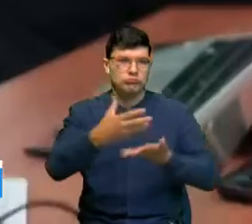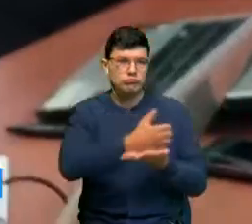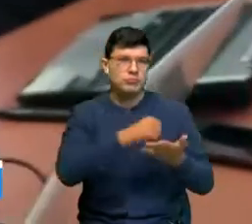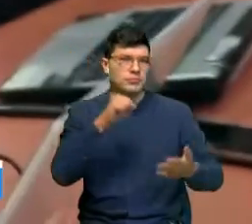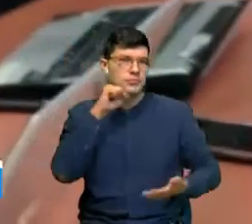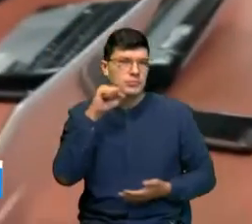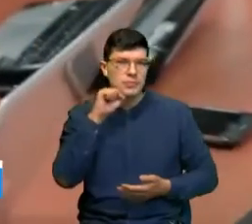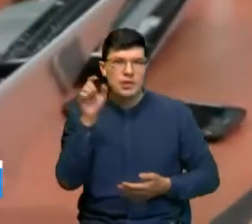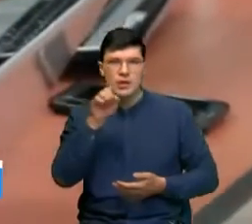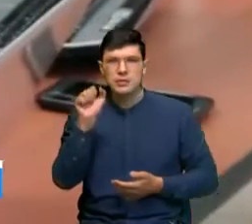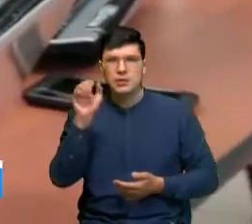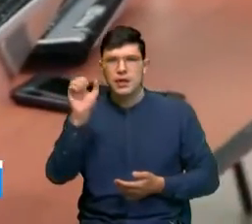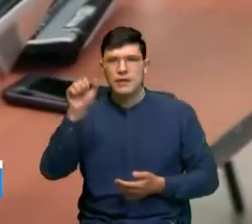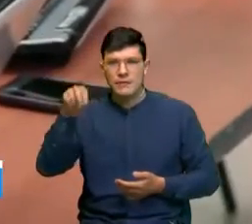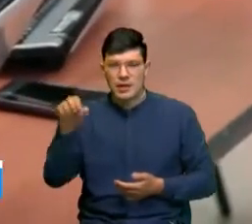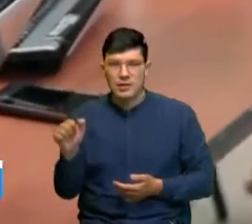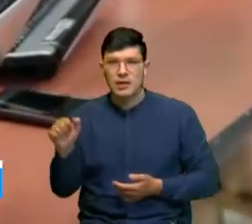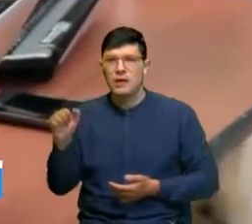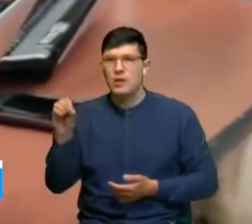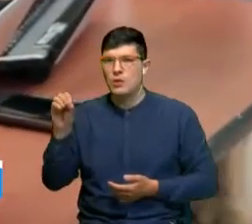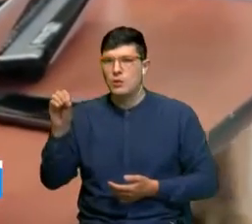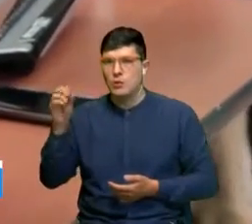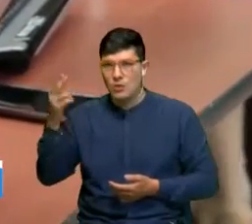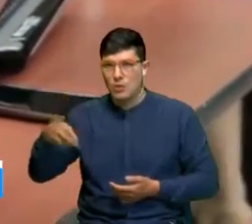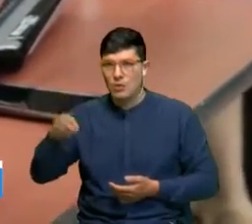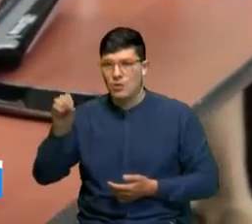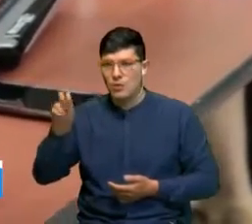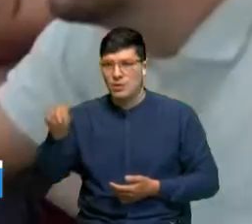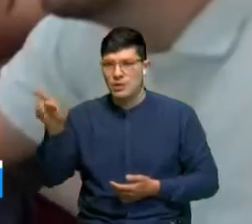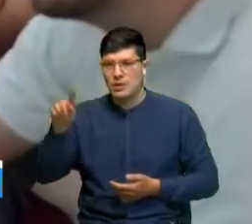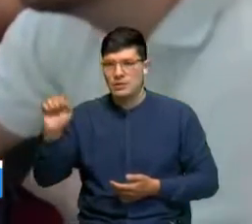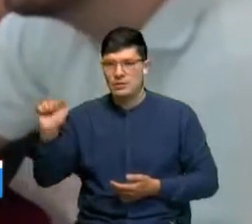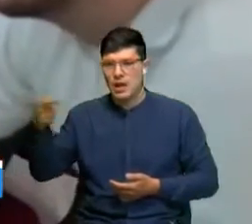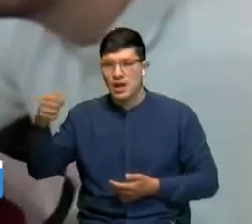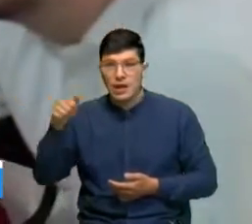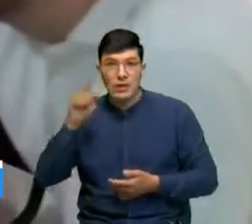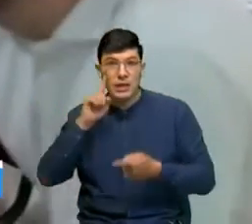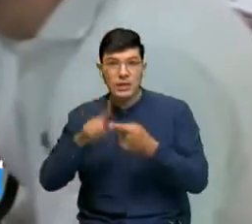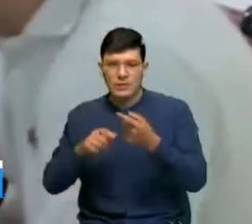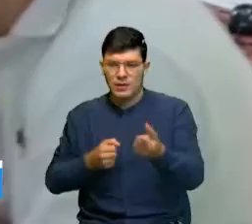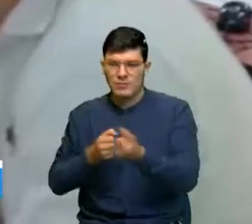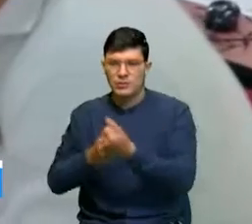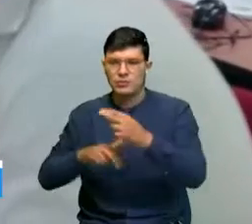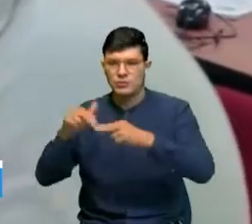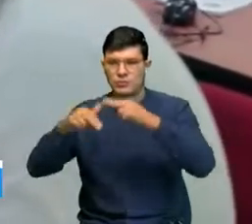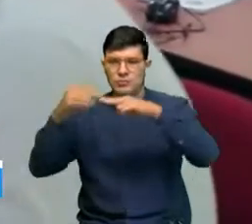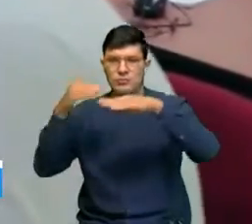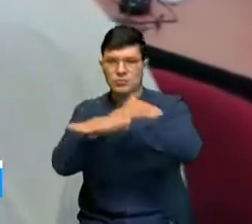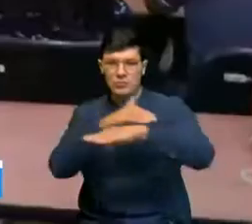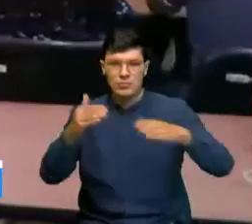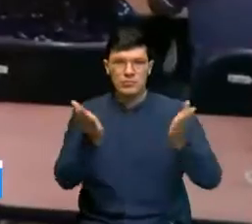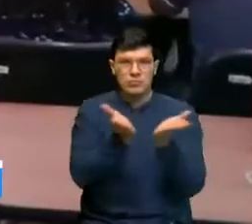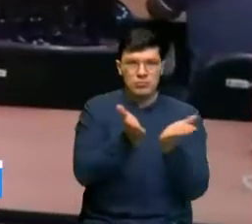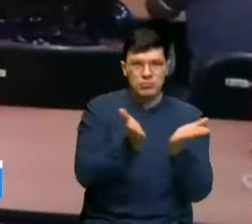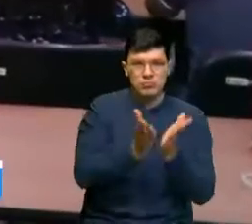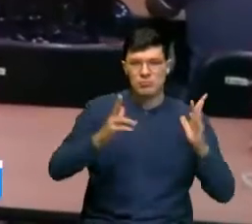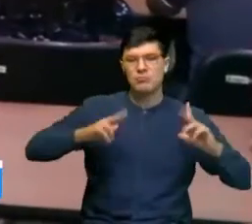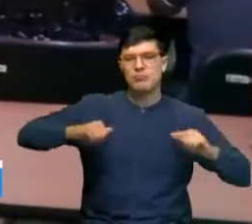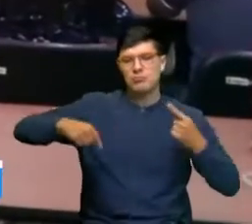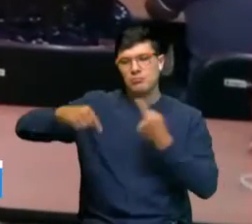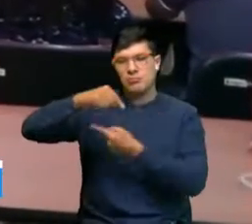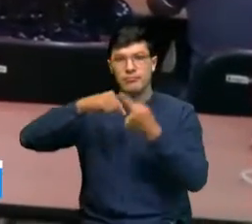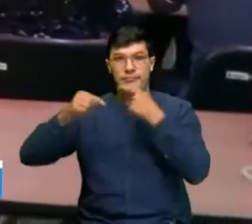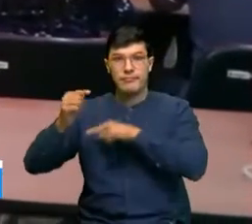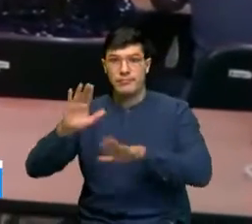de Torres, Onzaga, Coromoro y Betas para la puesta en marcha de proyectos de infraestructura vial, educativa, turística y mejoramiento